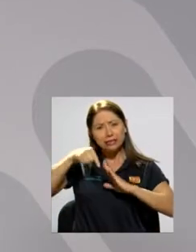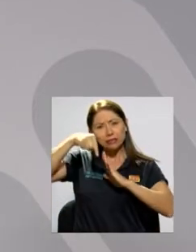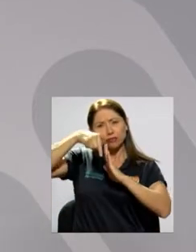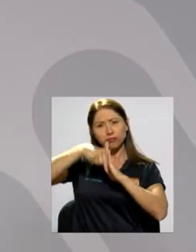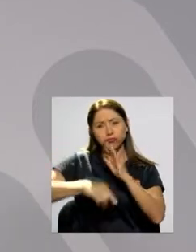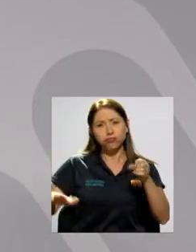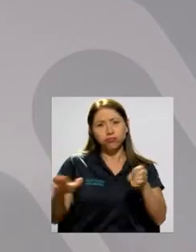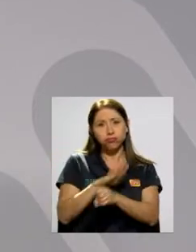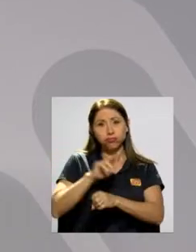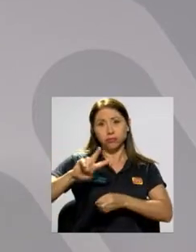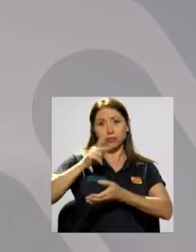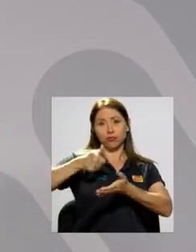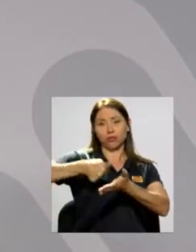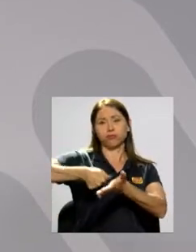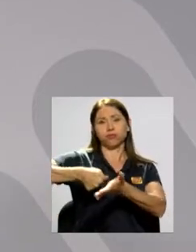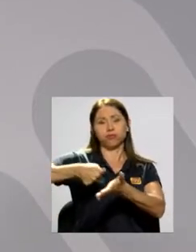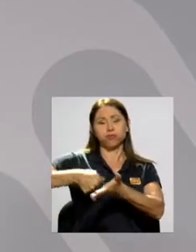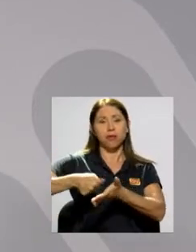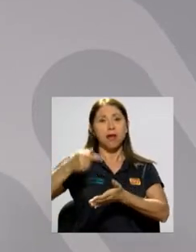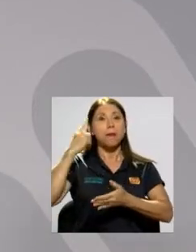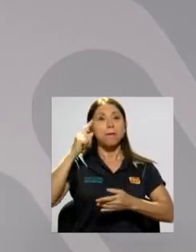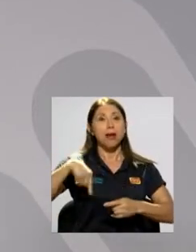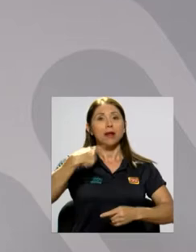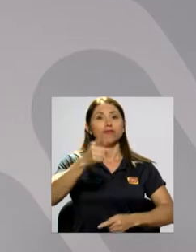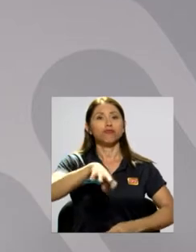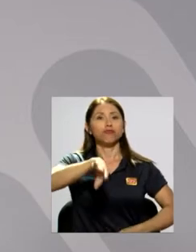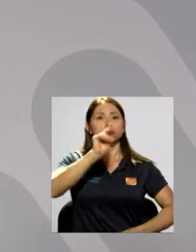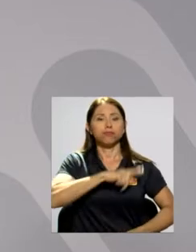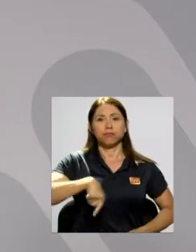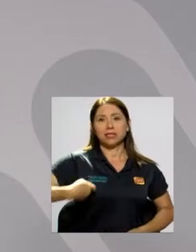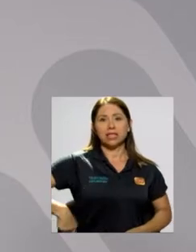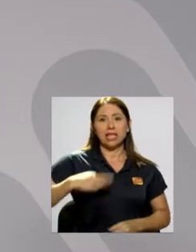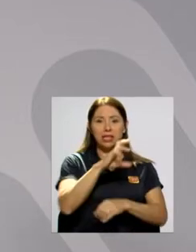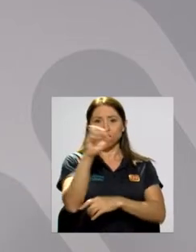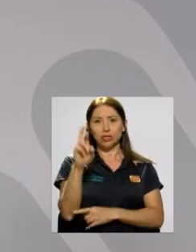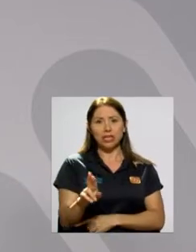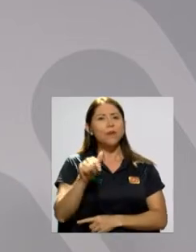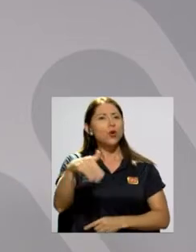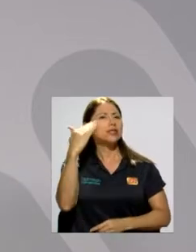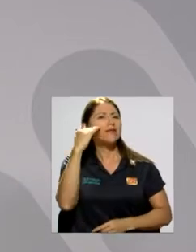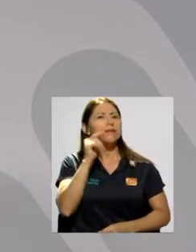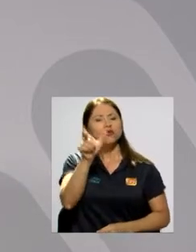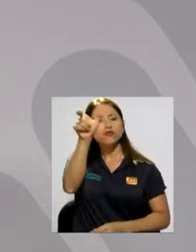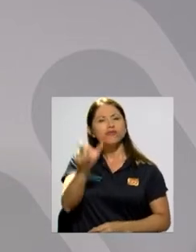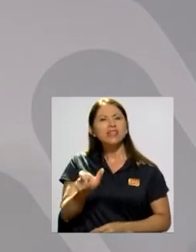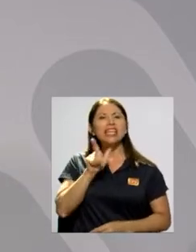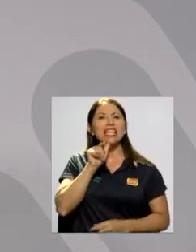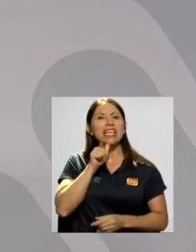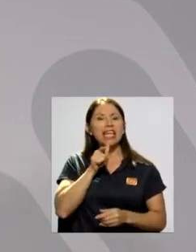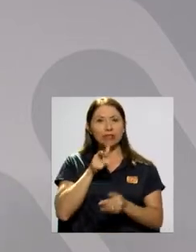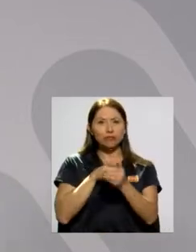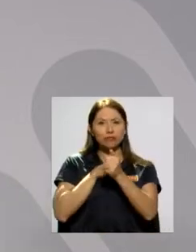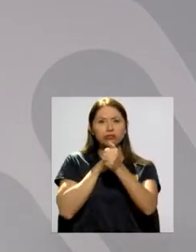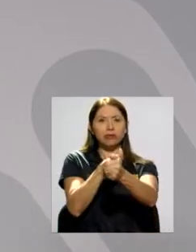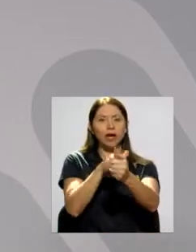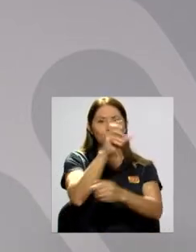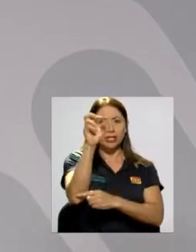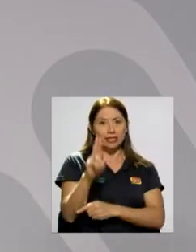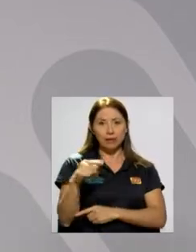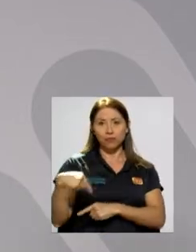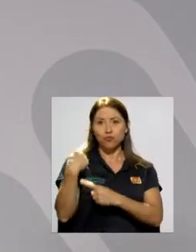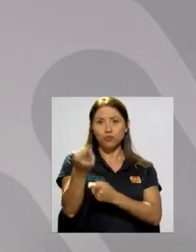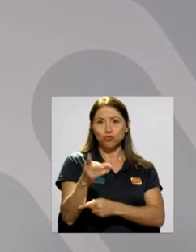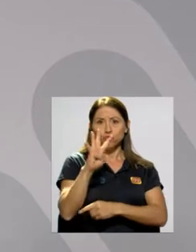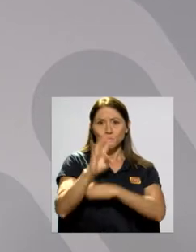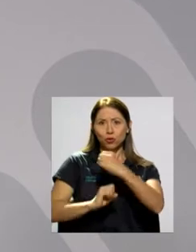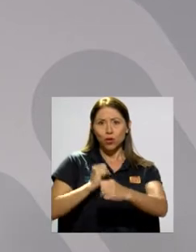segunda ronda electoral por la presidencia de la República. Hoy conoceremos quién será quien dirija a Costa Rica los próximos 4 años, y